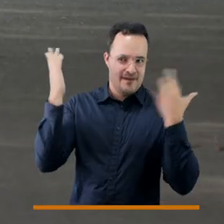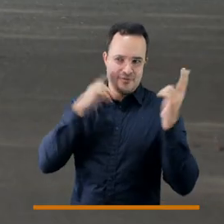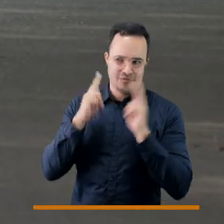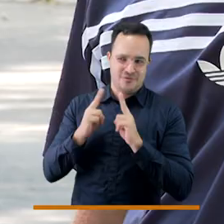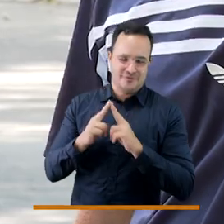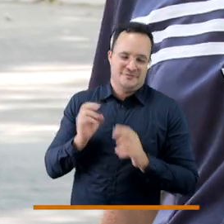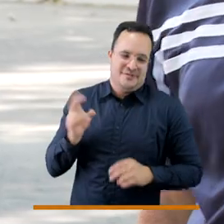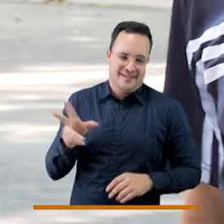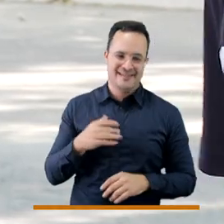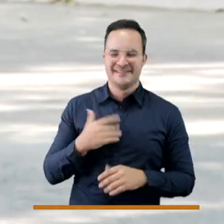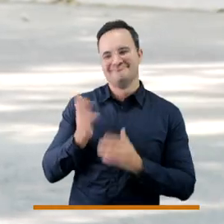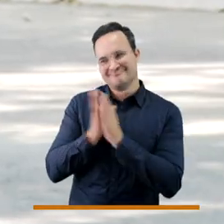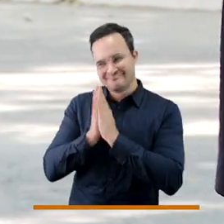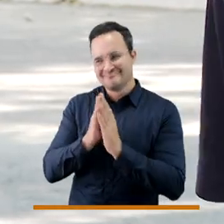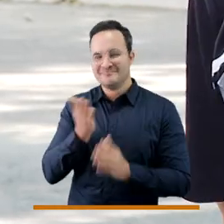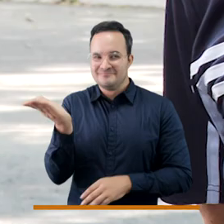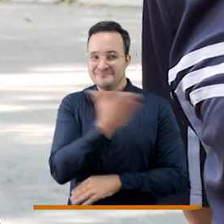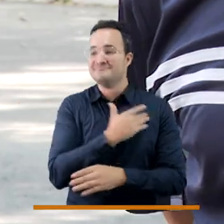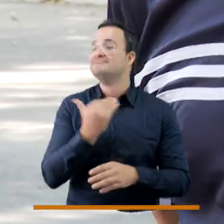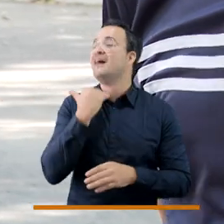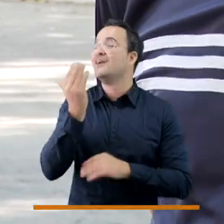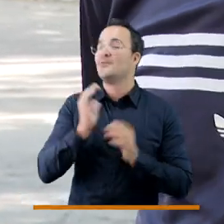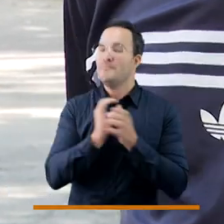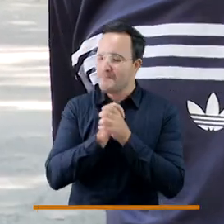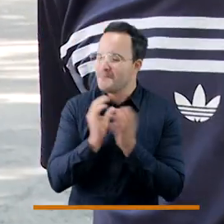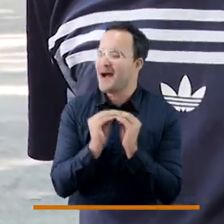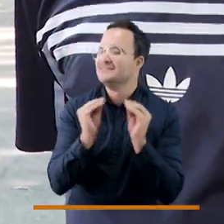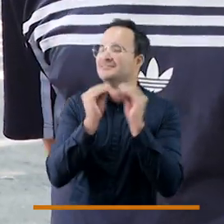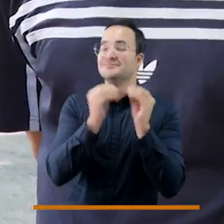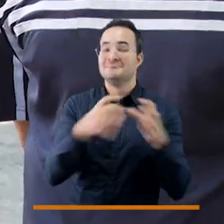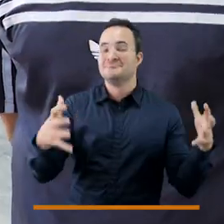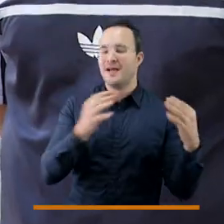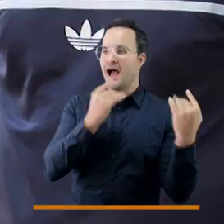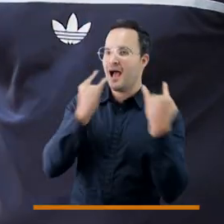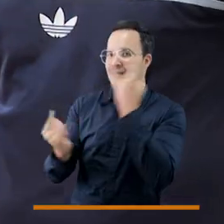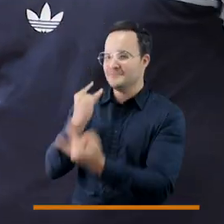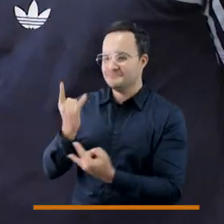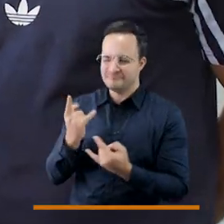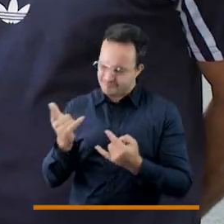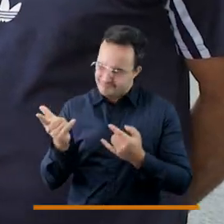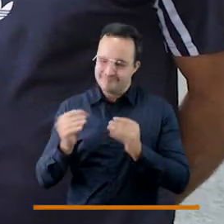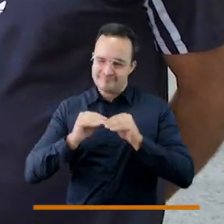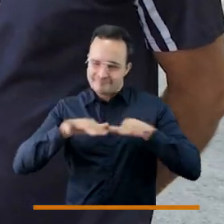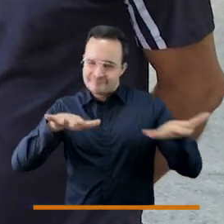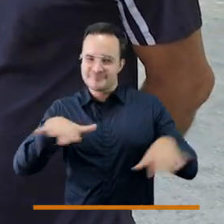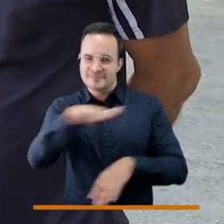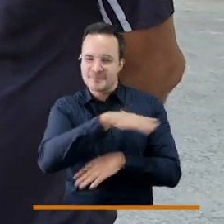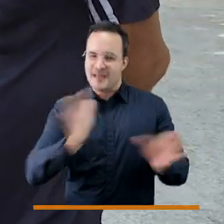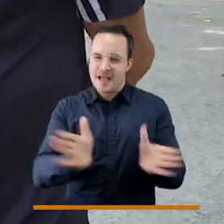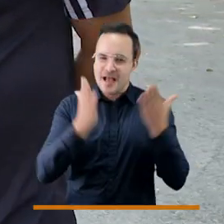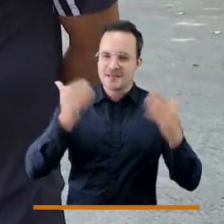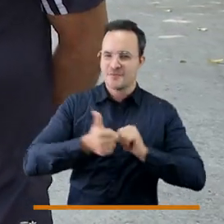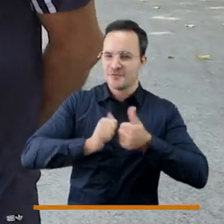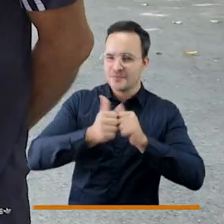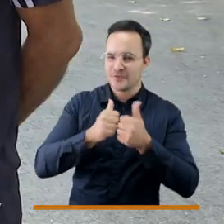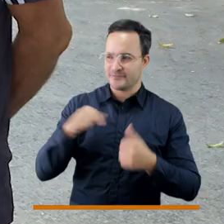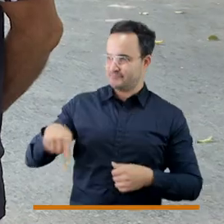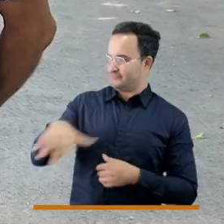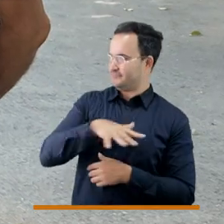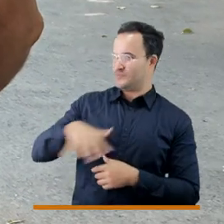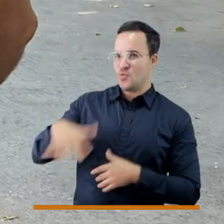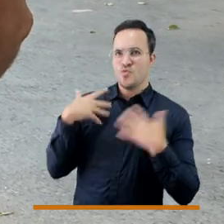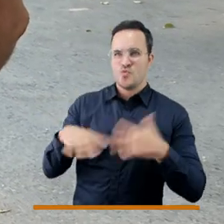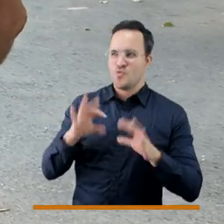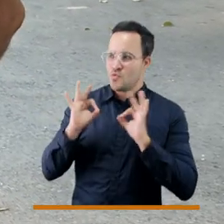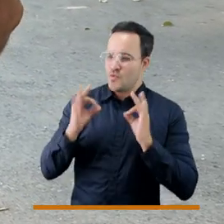sí quiero que tenga más amigos. Invitemos a los televidentes que hagan deporte y que disfruten también de esta pista también tan buena que está acá en el